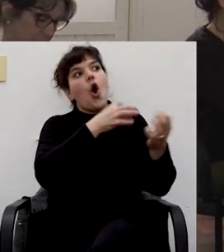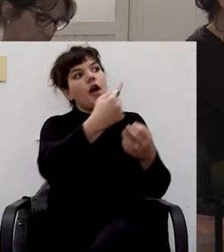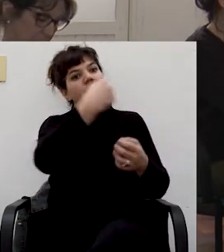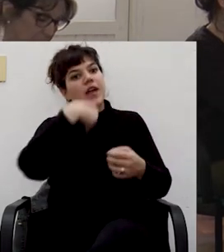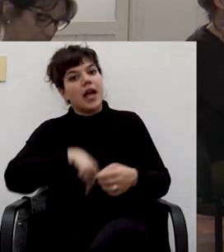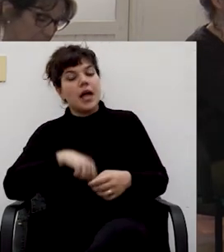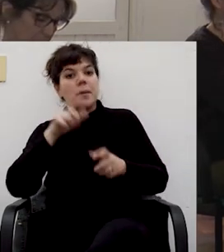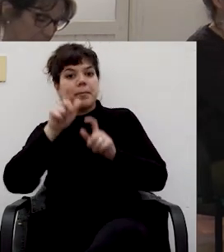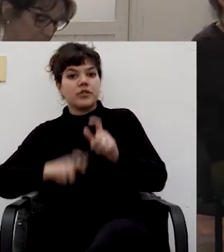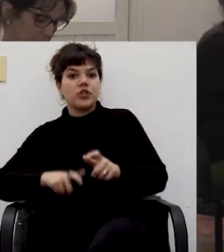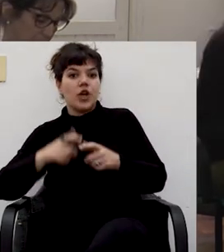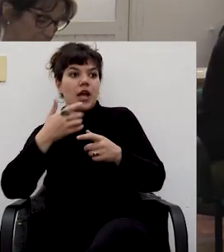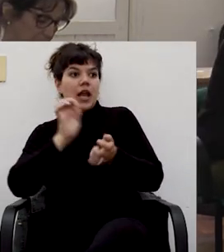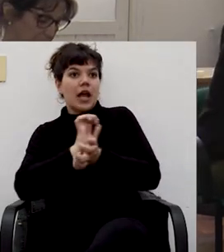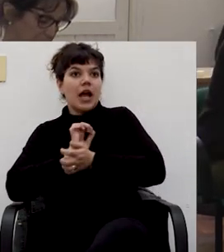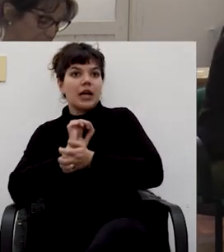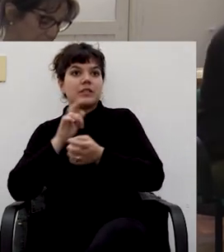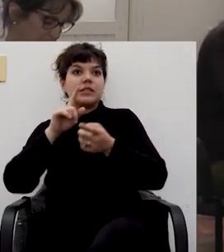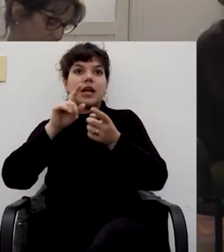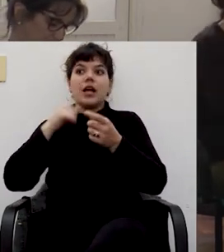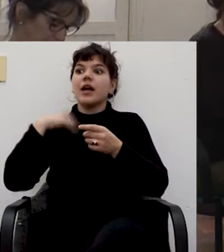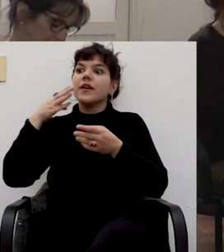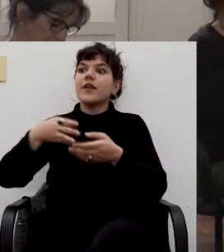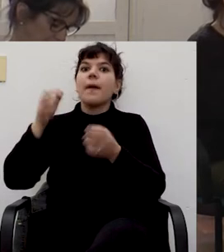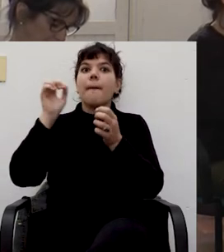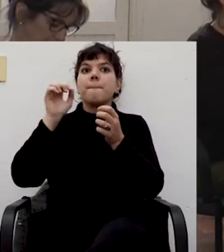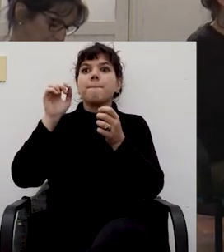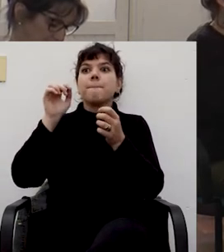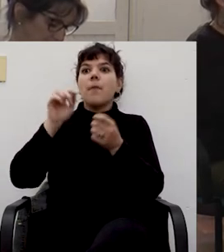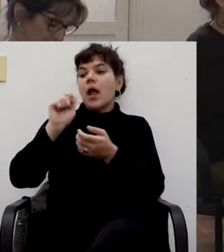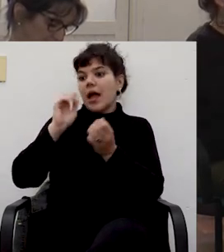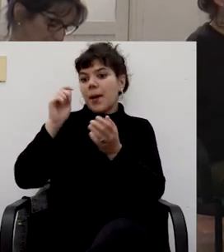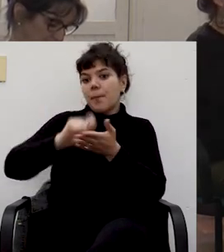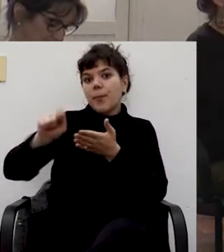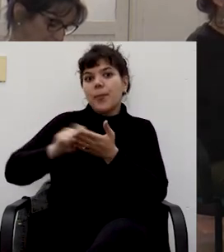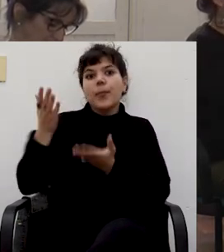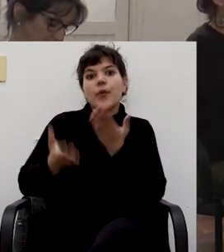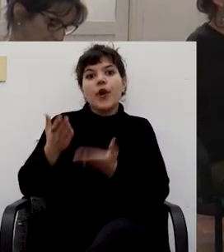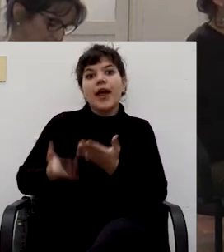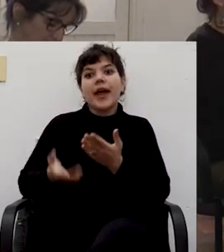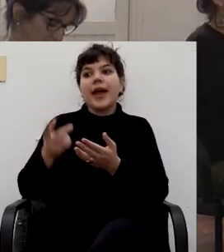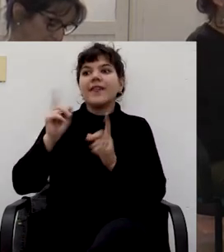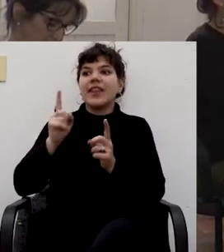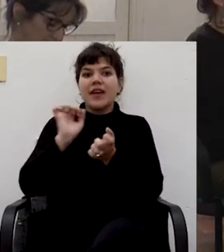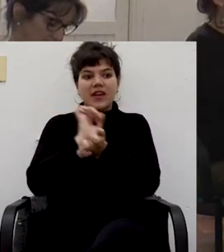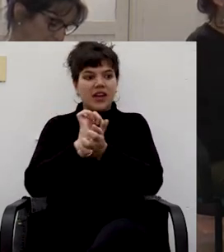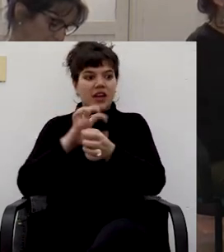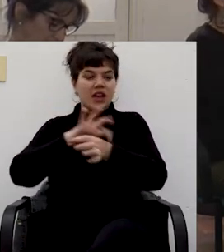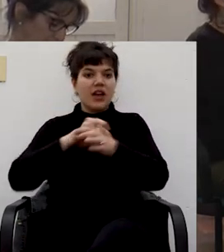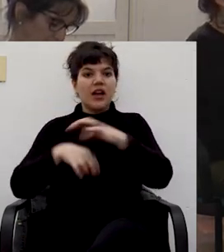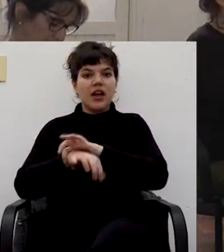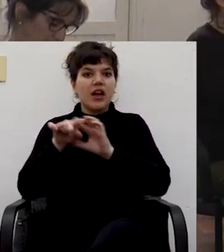un estudiante a dar la prueba de ingreso de UTM y que no le saquen los grilletes y que tenga que entrar con grilletes a darla, afecta